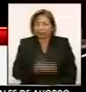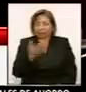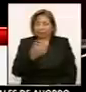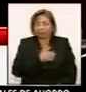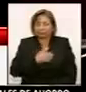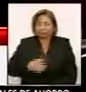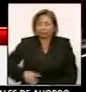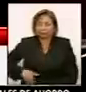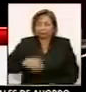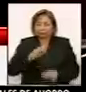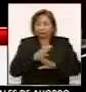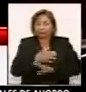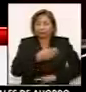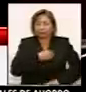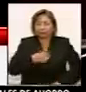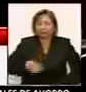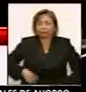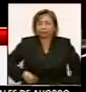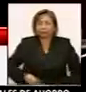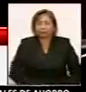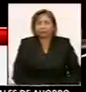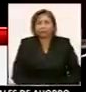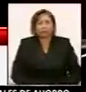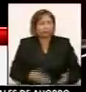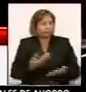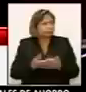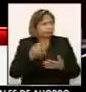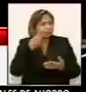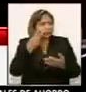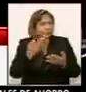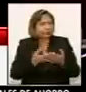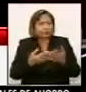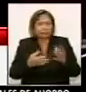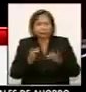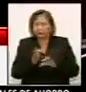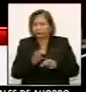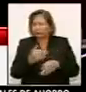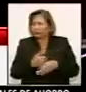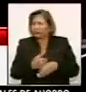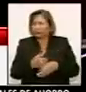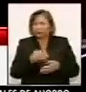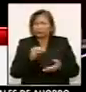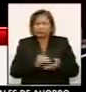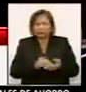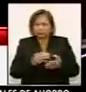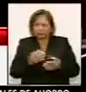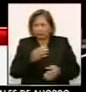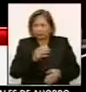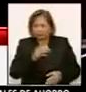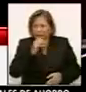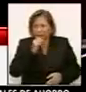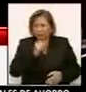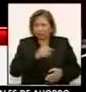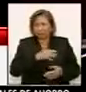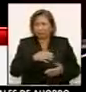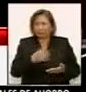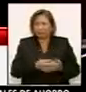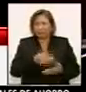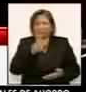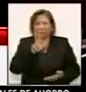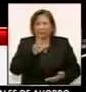Presidente, a través suyo también el ministro. Menos eso de bajarse, porque acá dice que queremos bajarnos los naranjas, queremos bajarnos